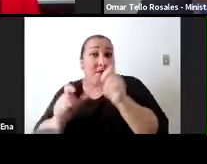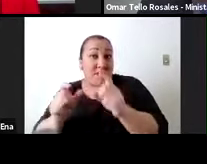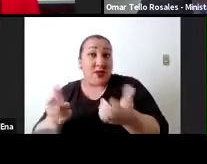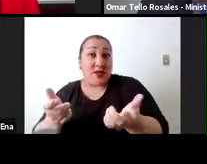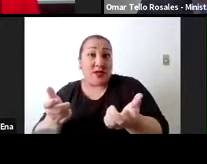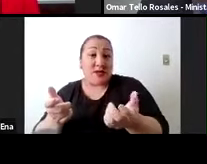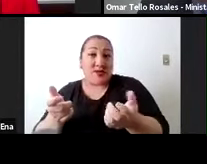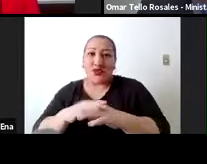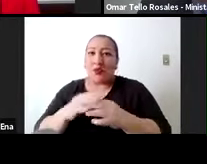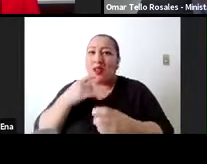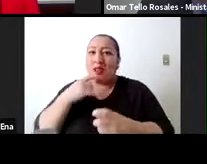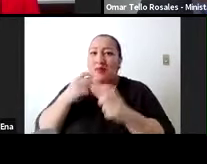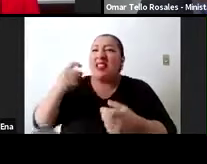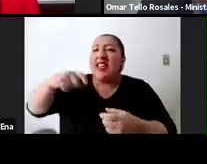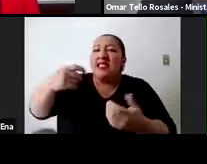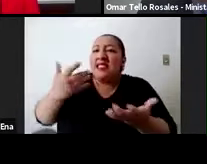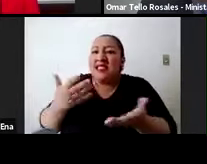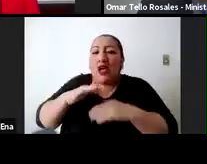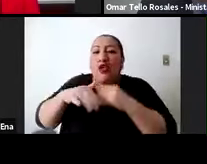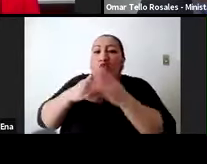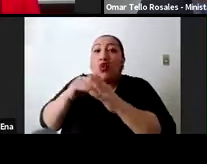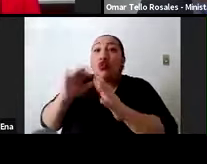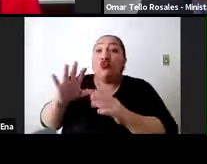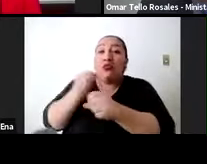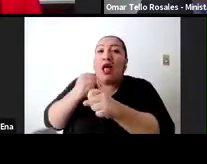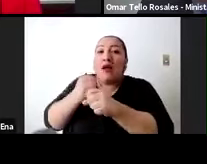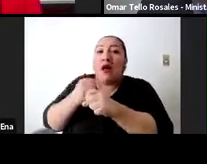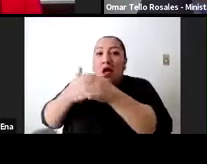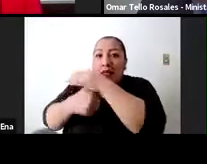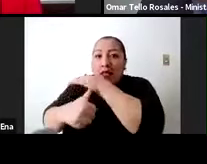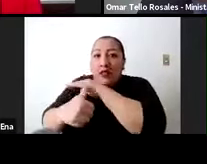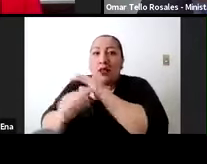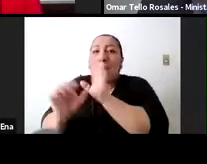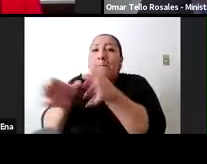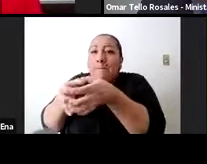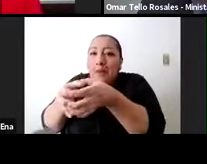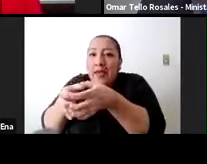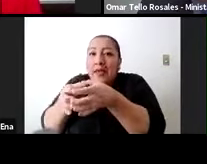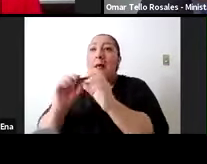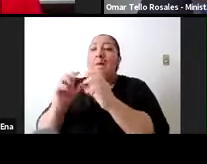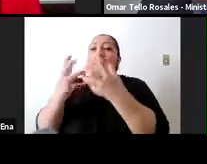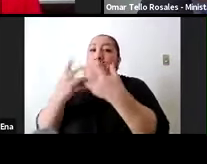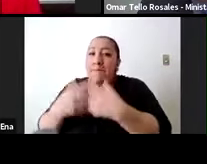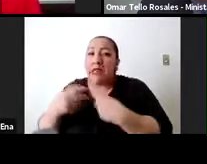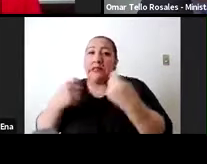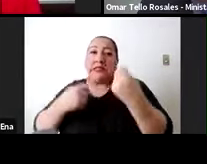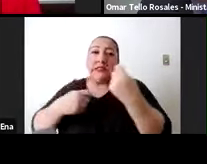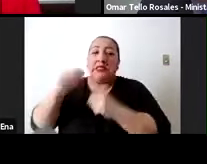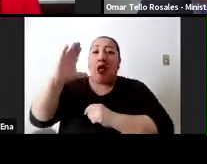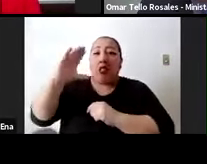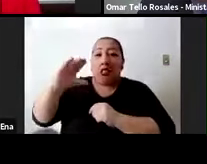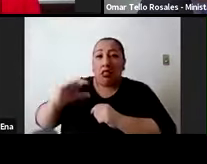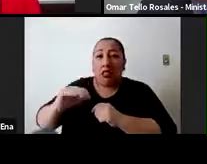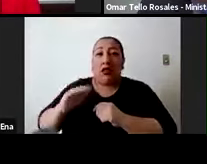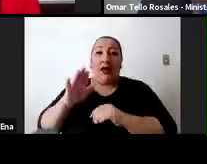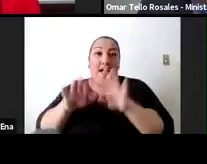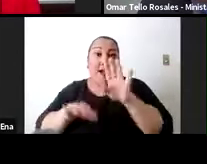más necesitados del país para sus emprendimientos, para las pequeñas empresas. Estamos entonces hablando de un